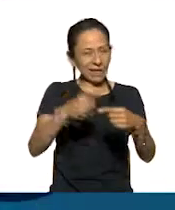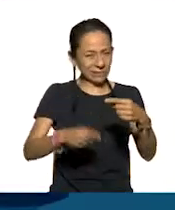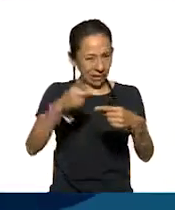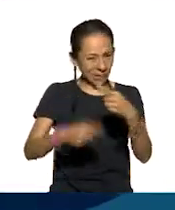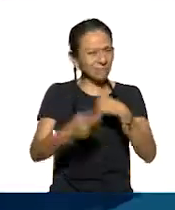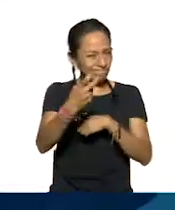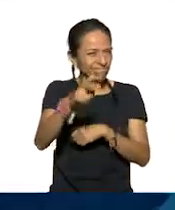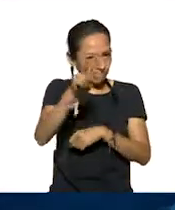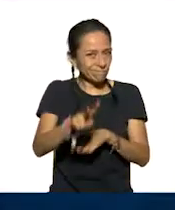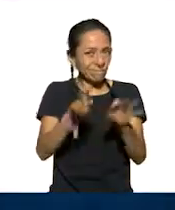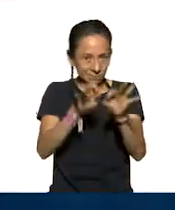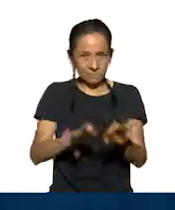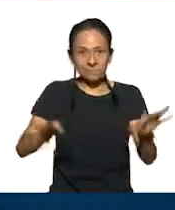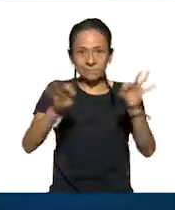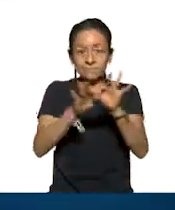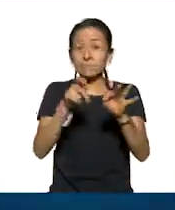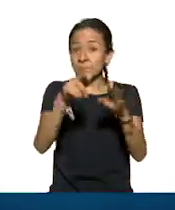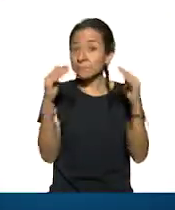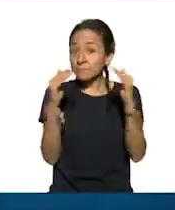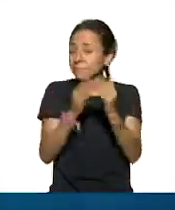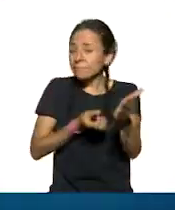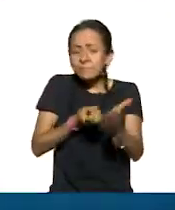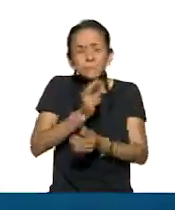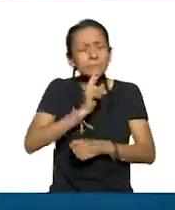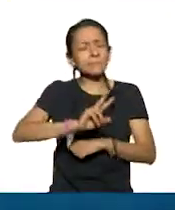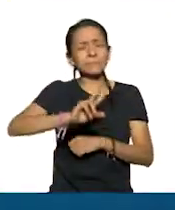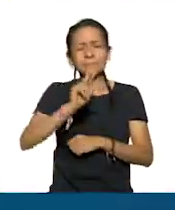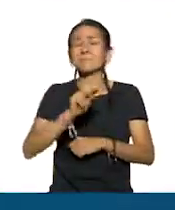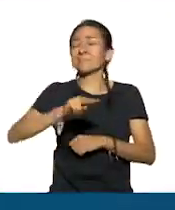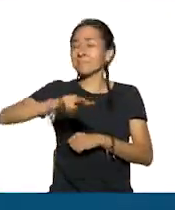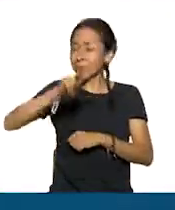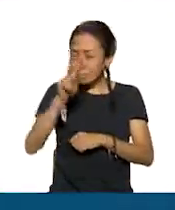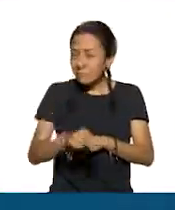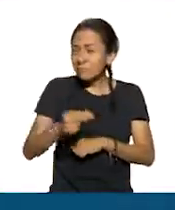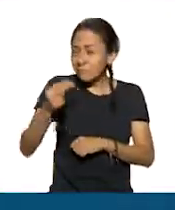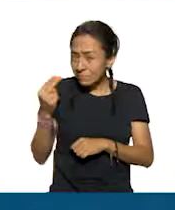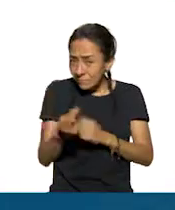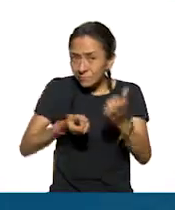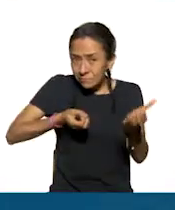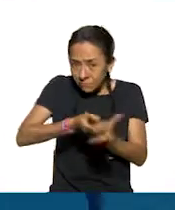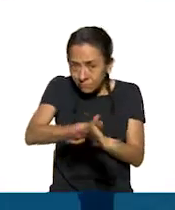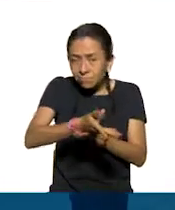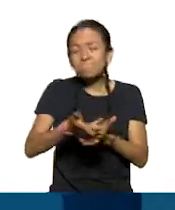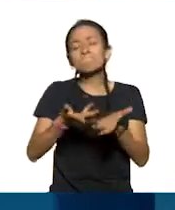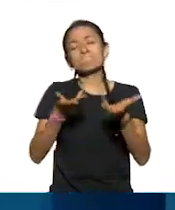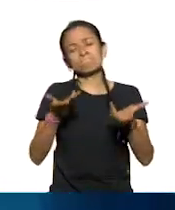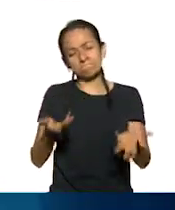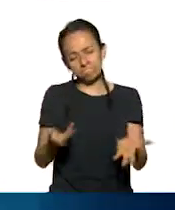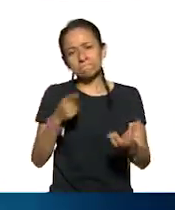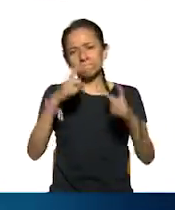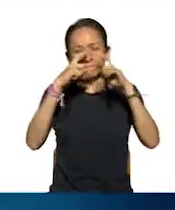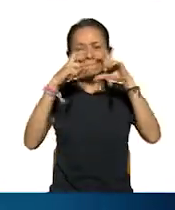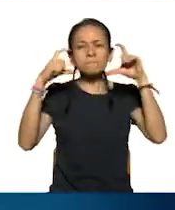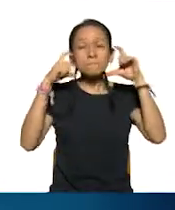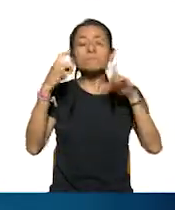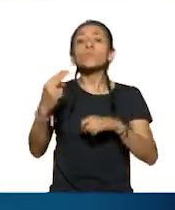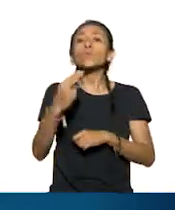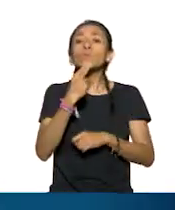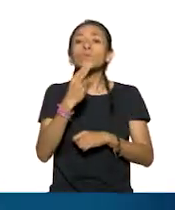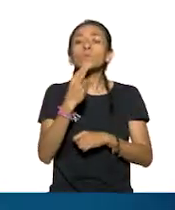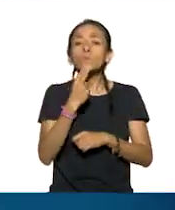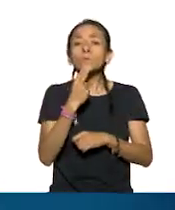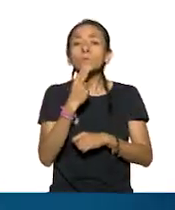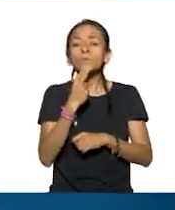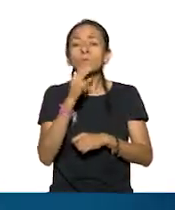no salir de casa a menos que sea muy necesario. Si lo haces, utiliza el